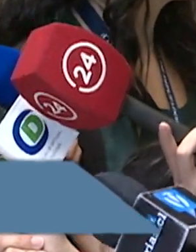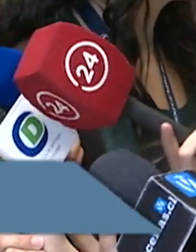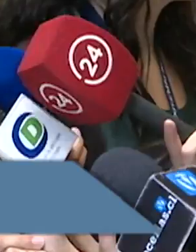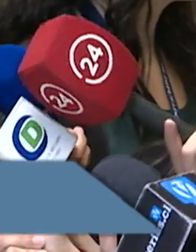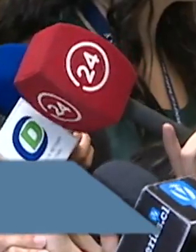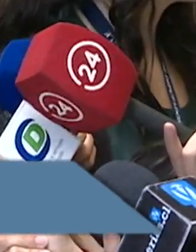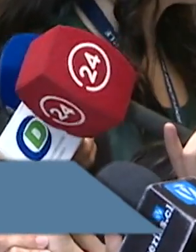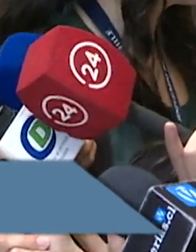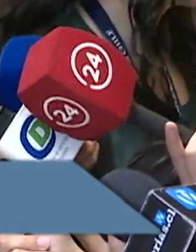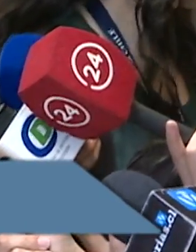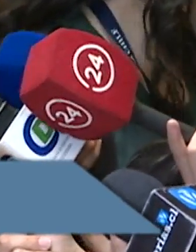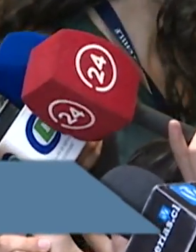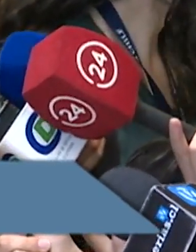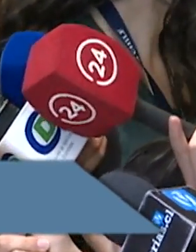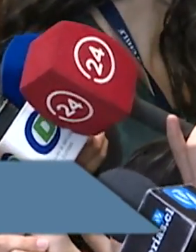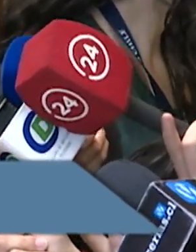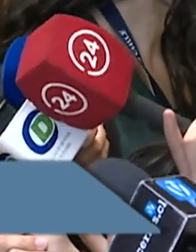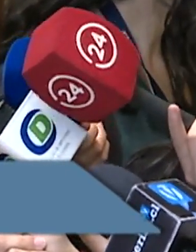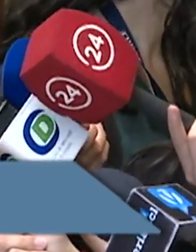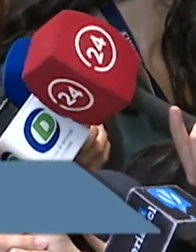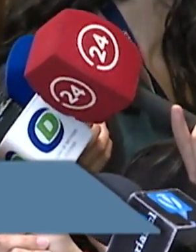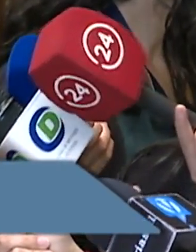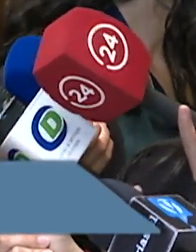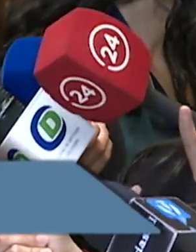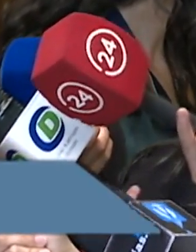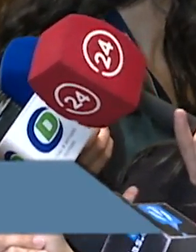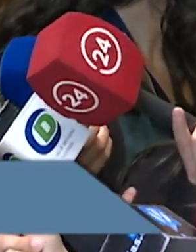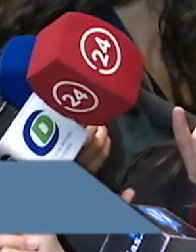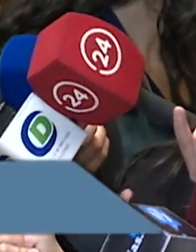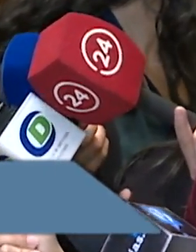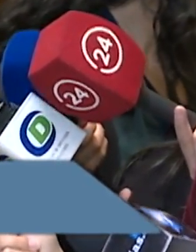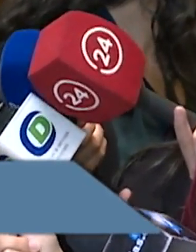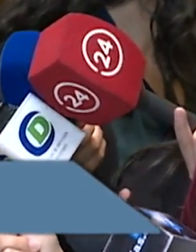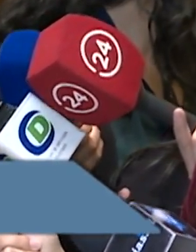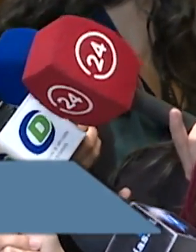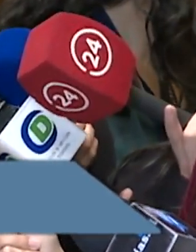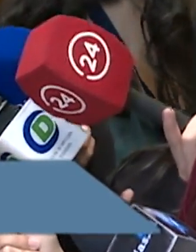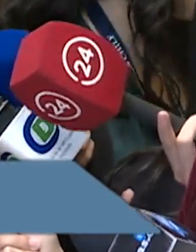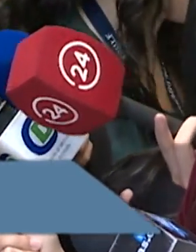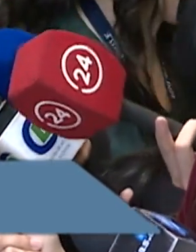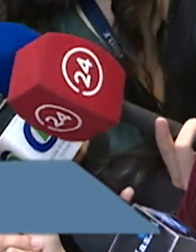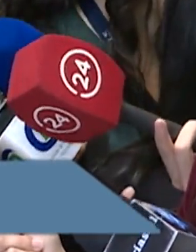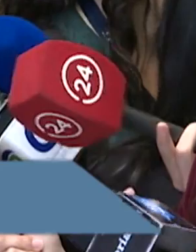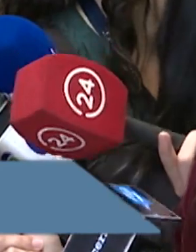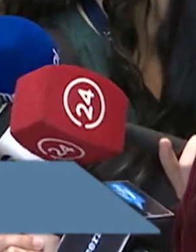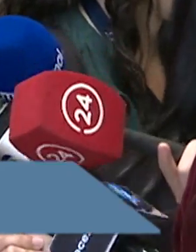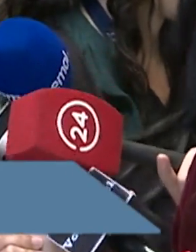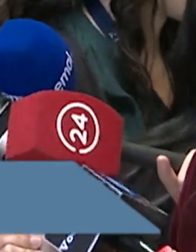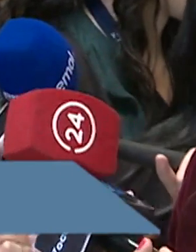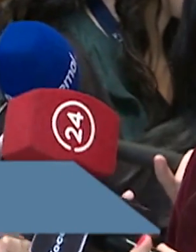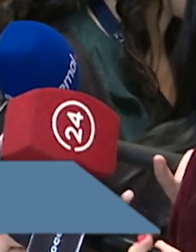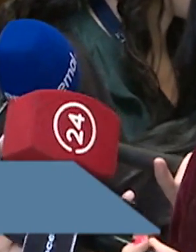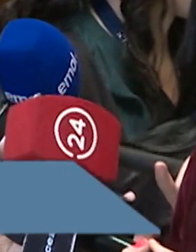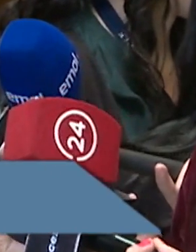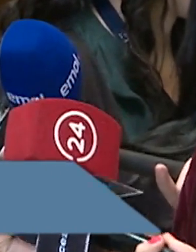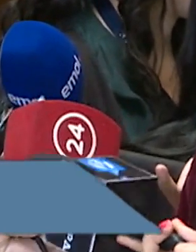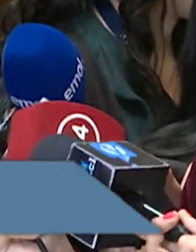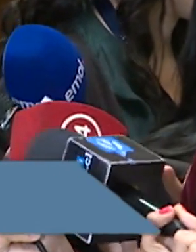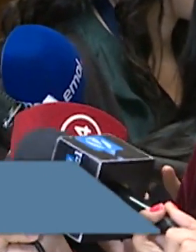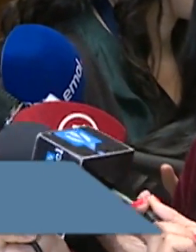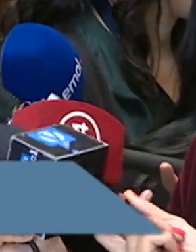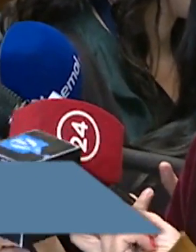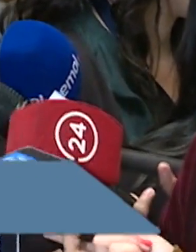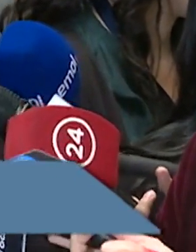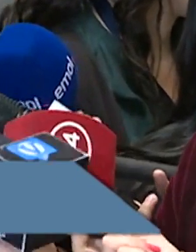regula por ejemplo cosas muy sentidas por los consumidores como lo es la pérdida del voucher hoy día cuando se pierde el voucher usted tiene que pagar una